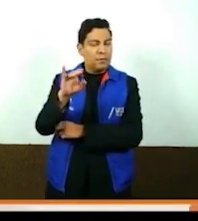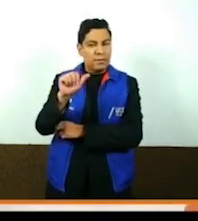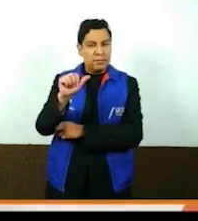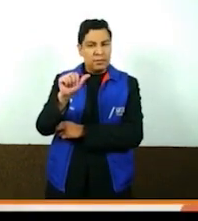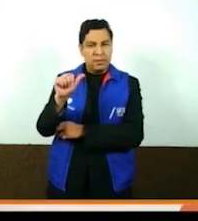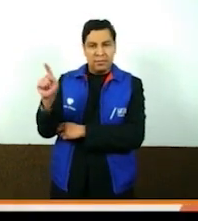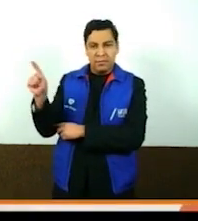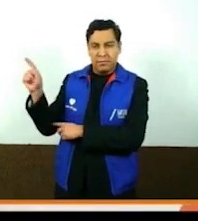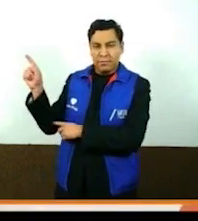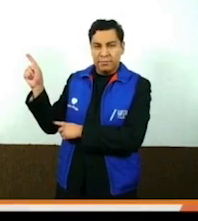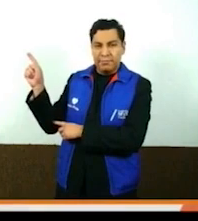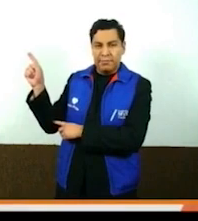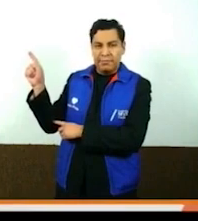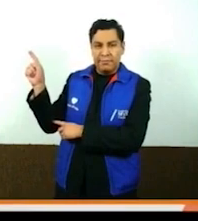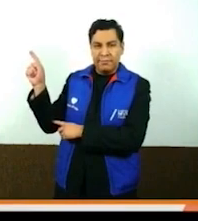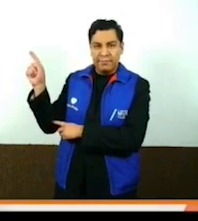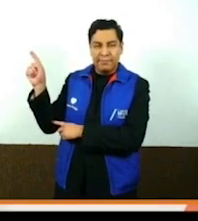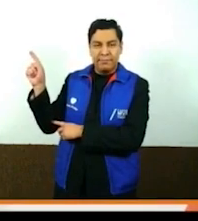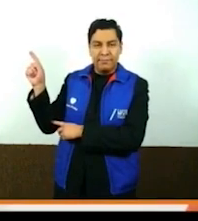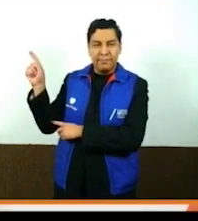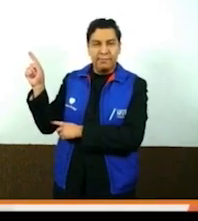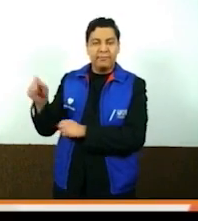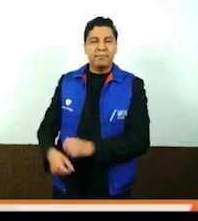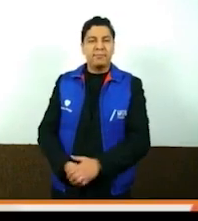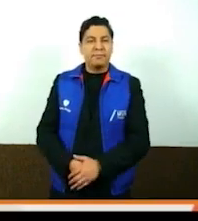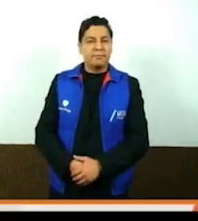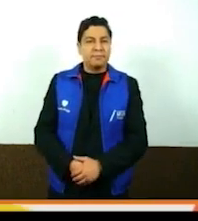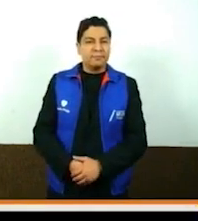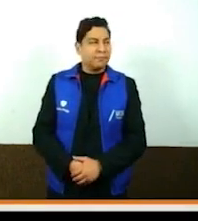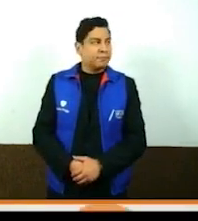Patricia Janiel Núñez Sarmiento.